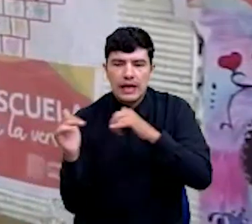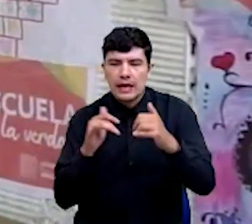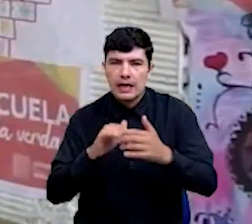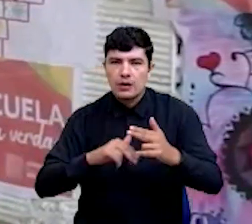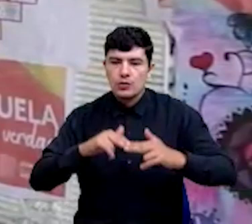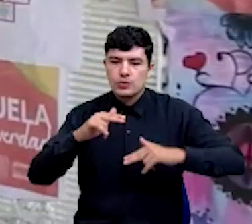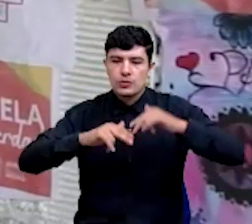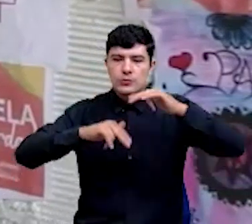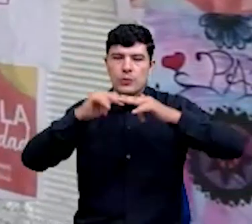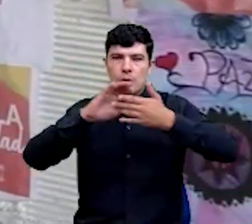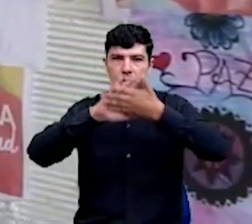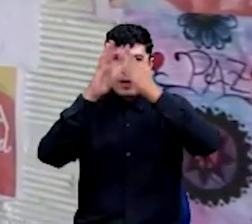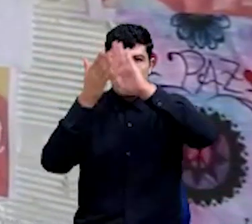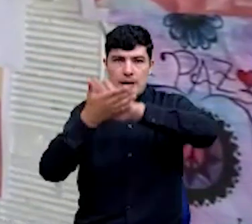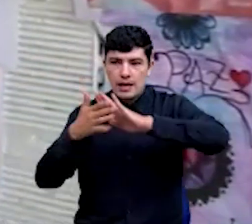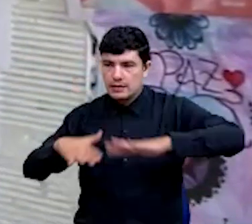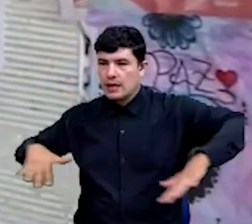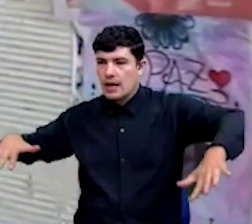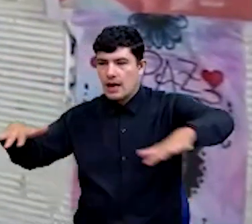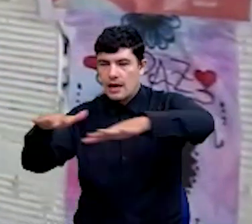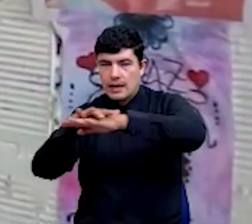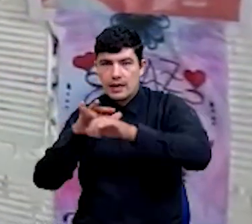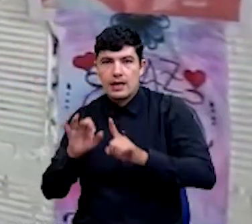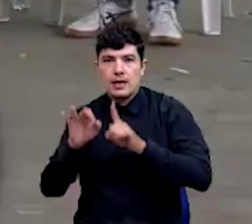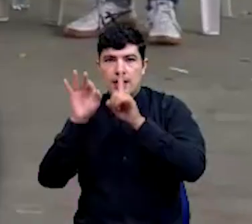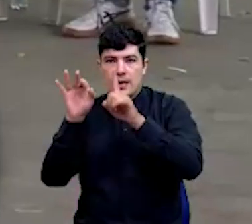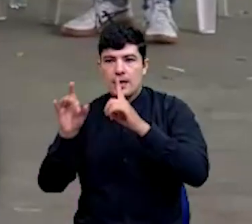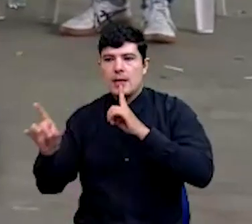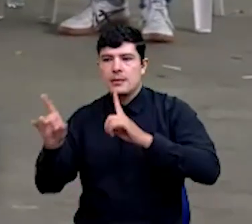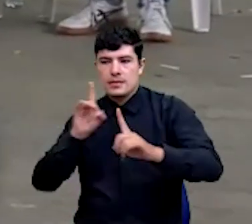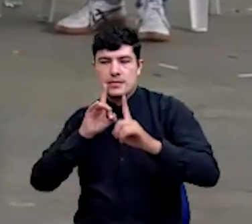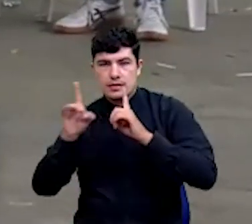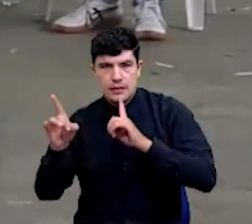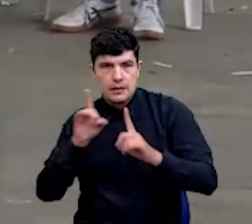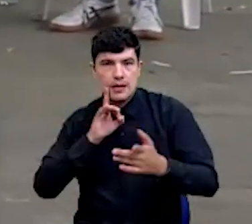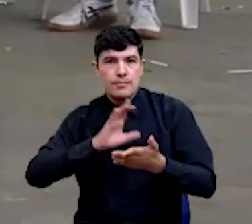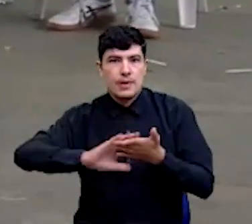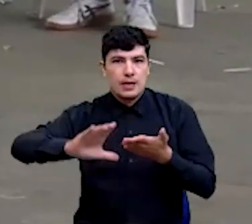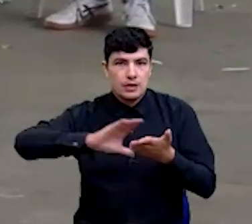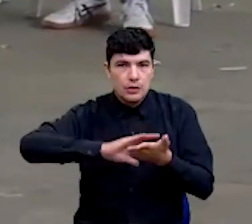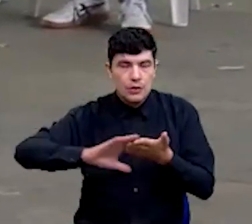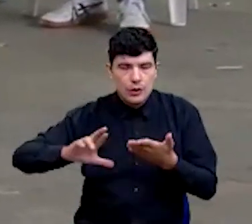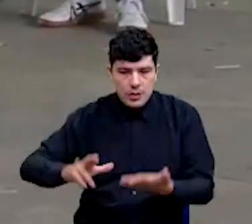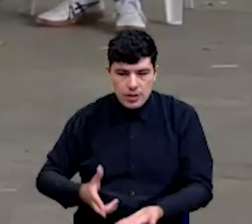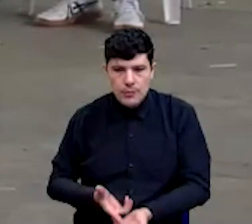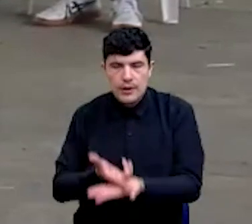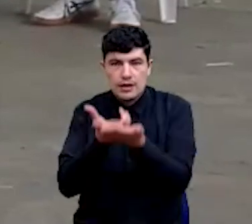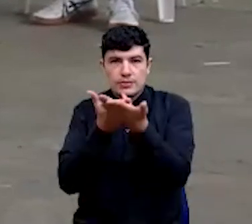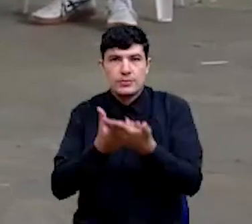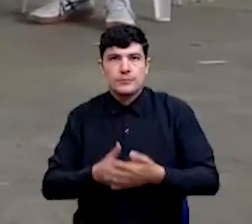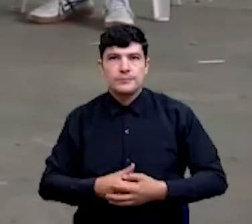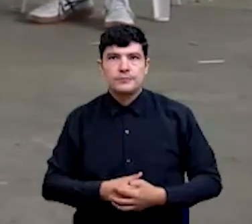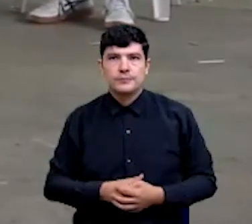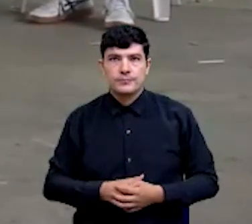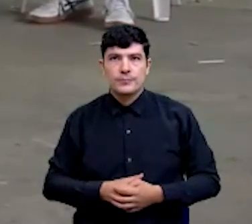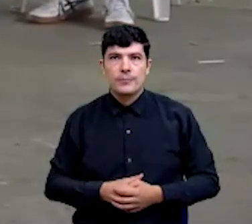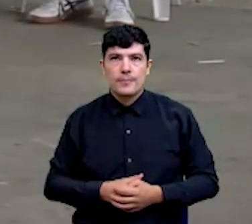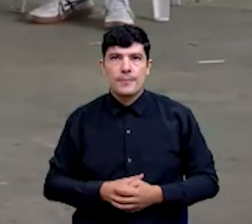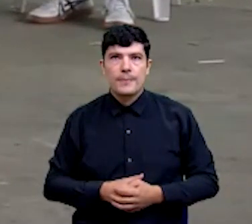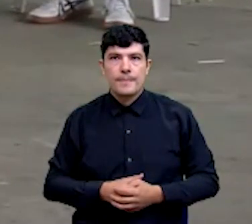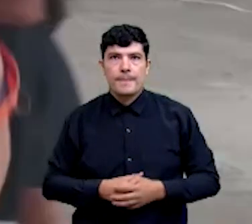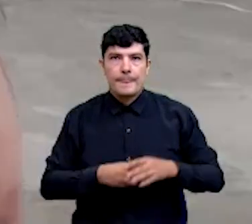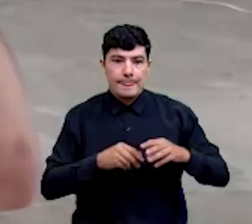paz, construir escenarios de diálogo, de perdón, de reconciliación. Hay un poco la historia de